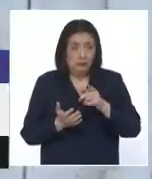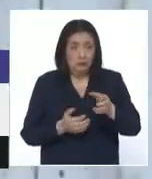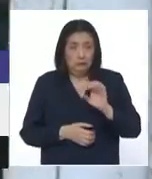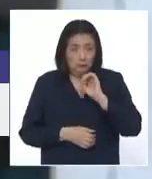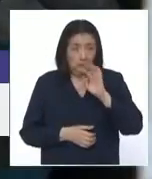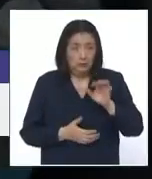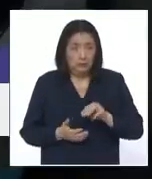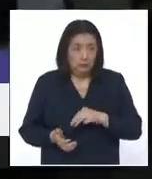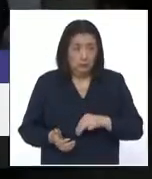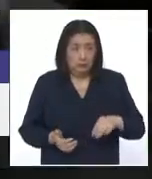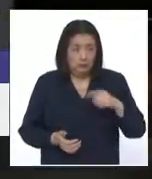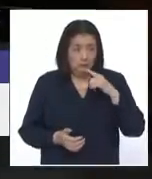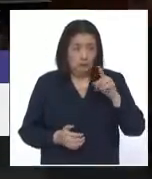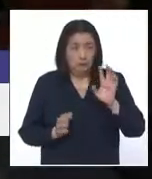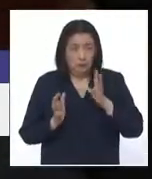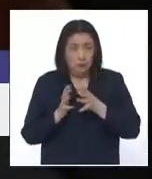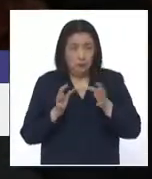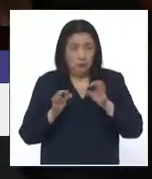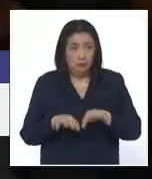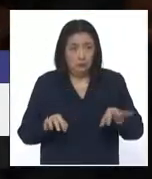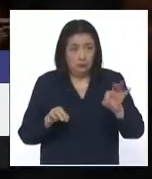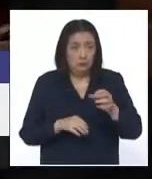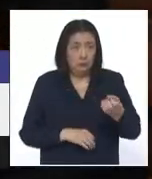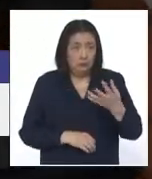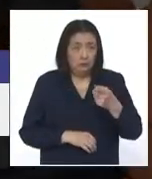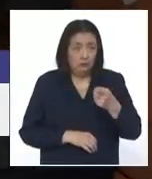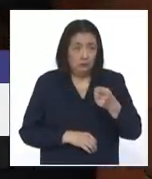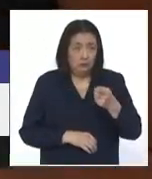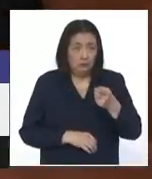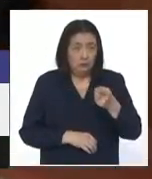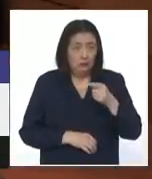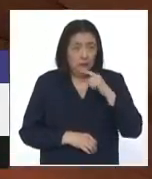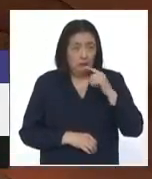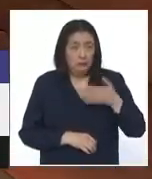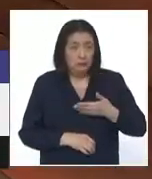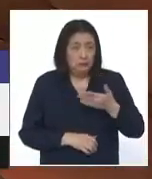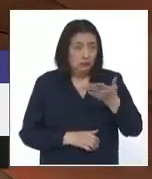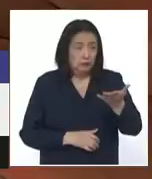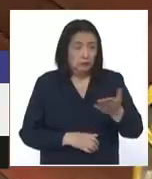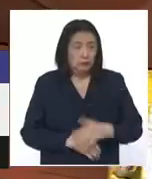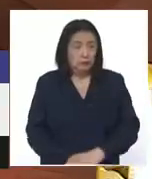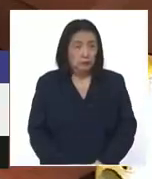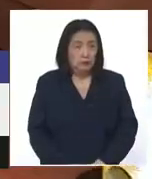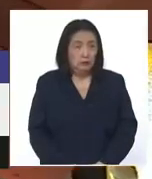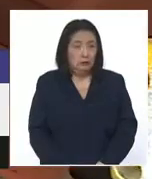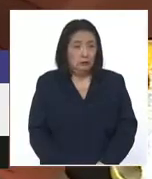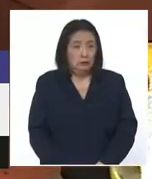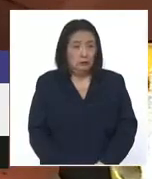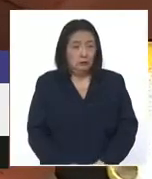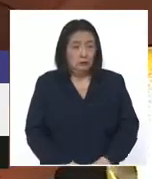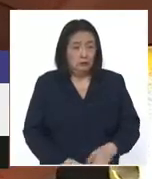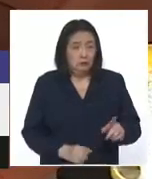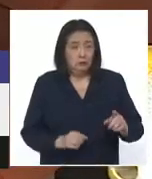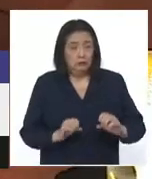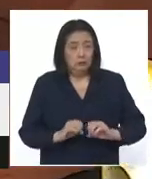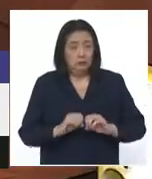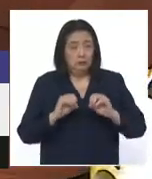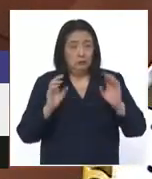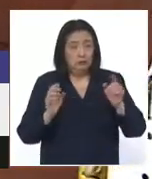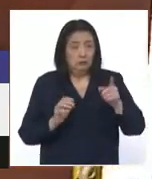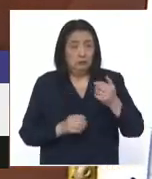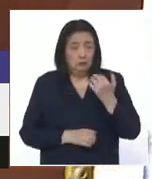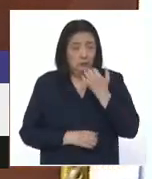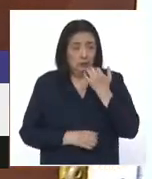decías del Ministerio de la Mujer. Muy importante lo que has dicho, Lola. Así está la señora todo el día. Así está la señora todo el día, con